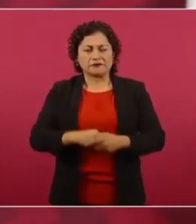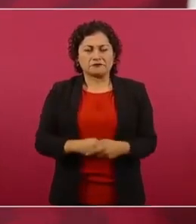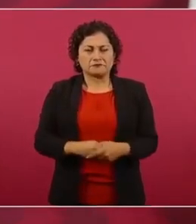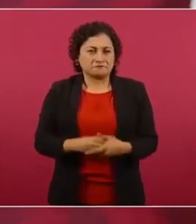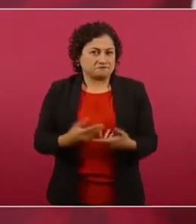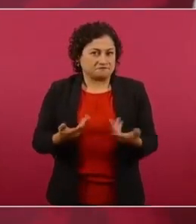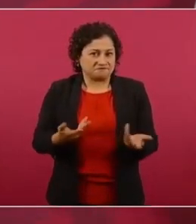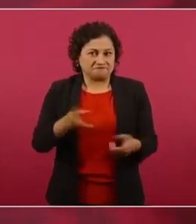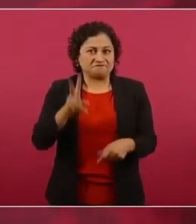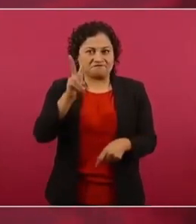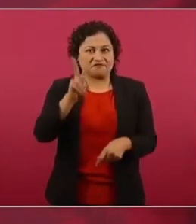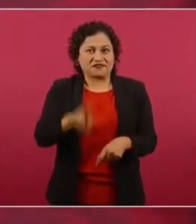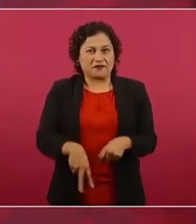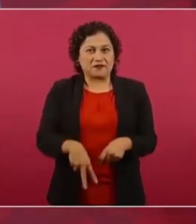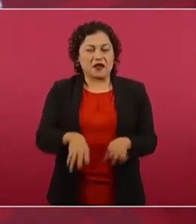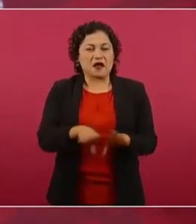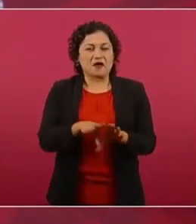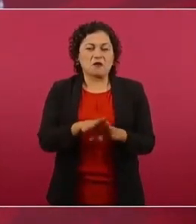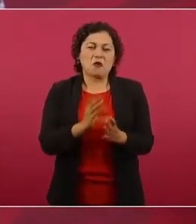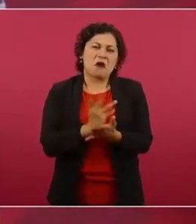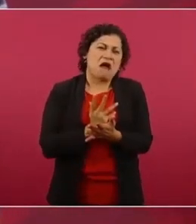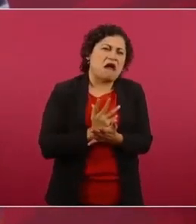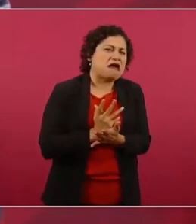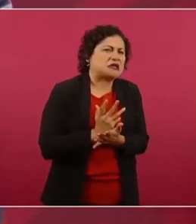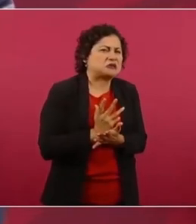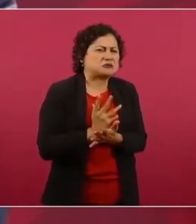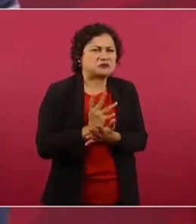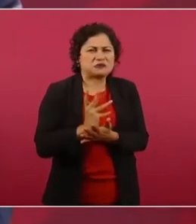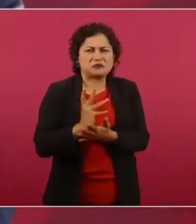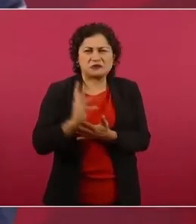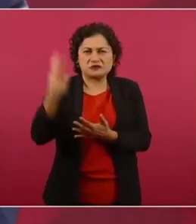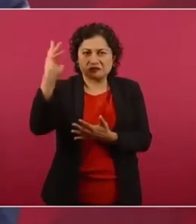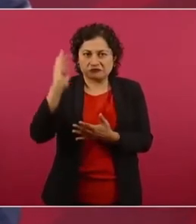muy fanático.